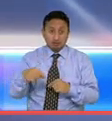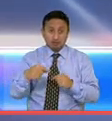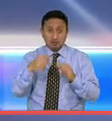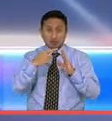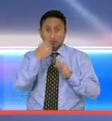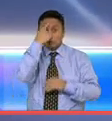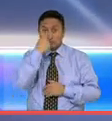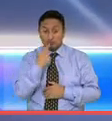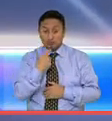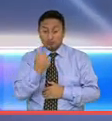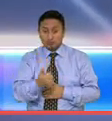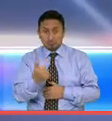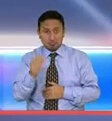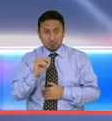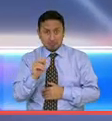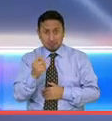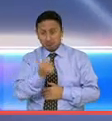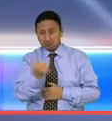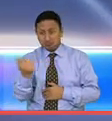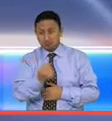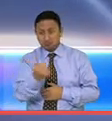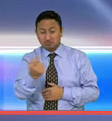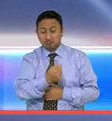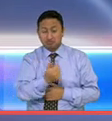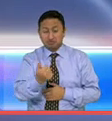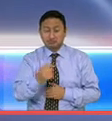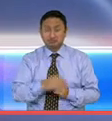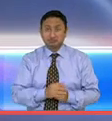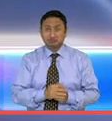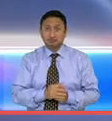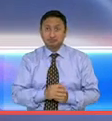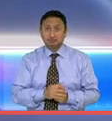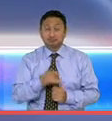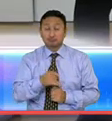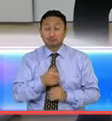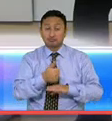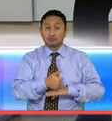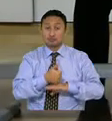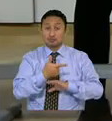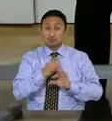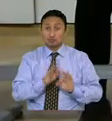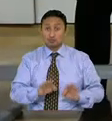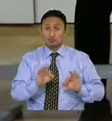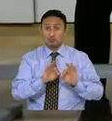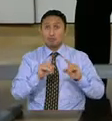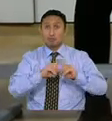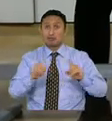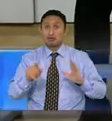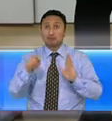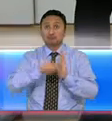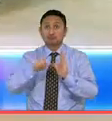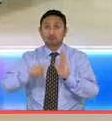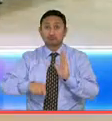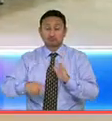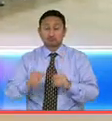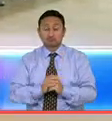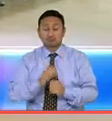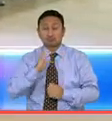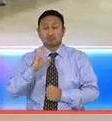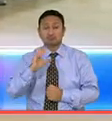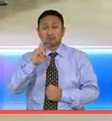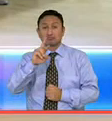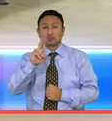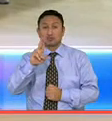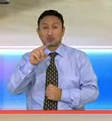la idoneidad respectiva y requerida para ocupar ese puesto tan importante. Sin embargo, para la defensa de Cristian Cruz, no todo está